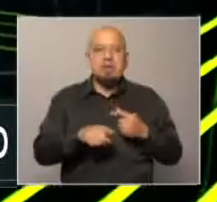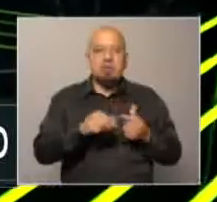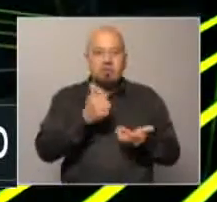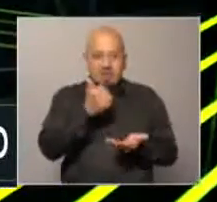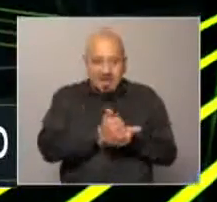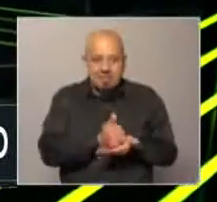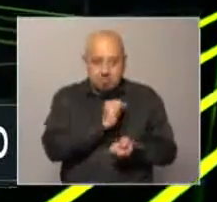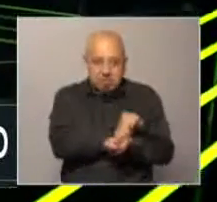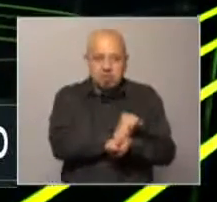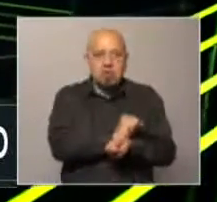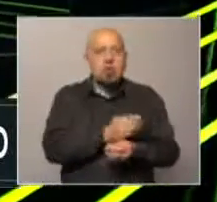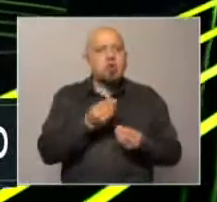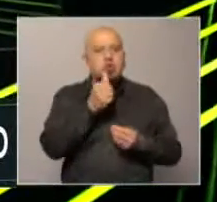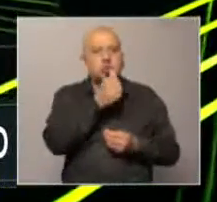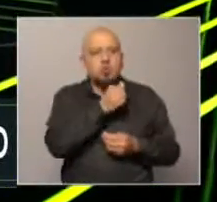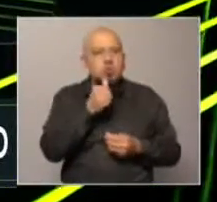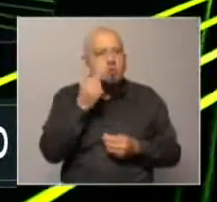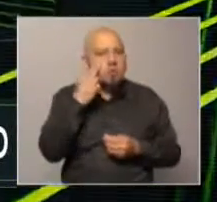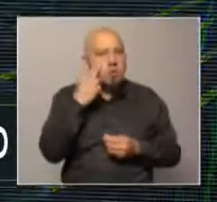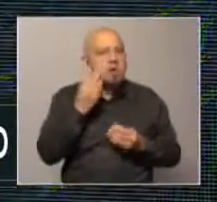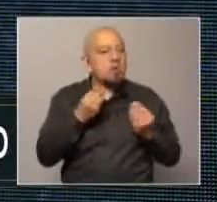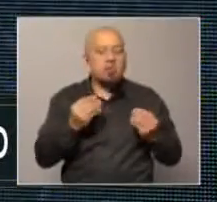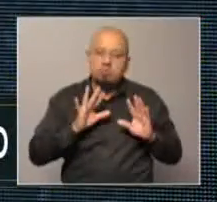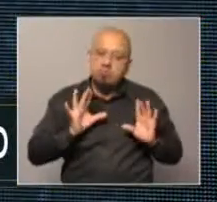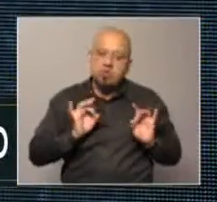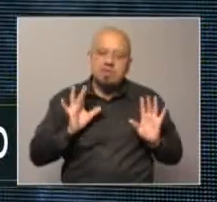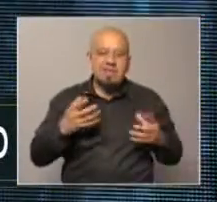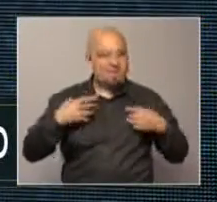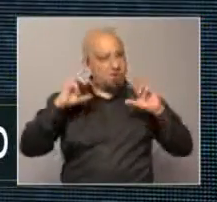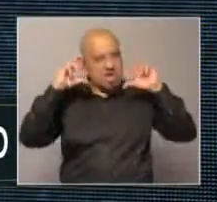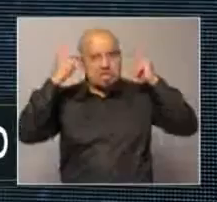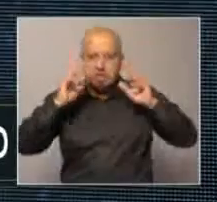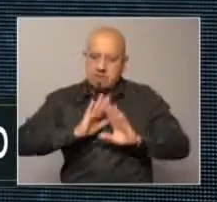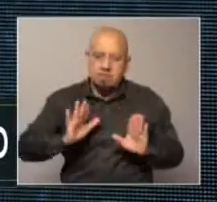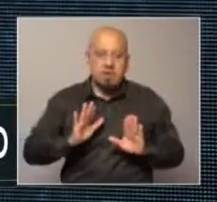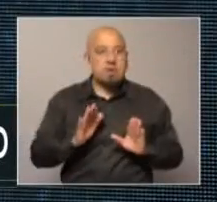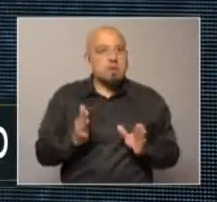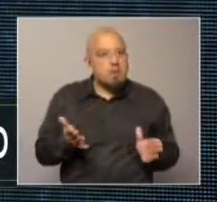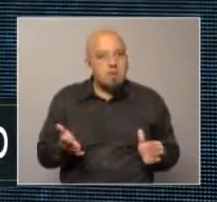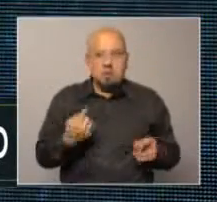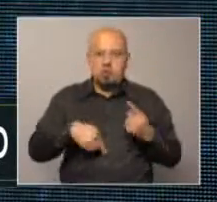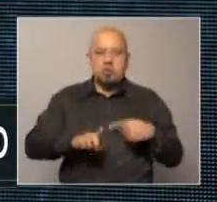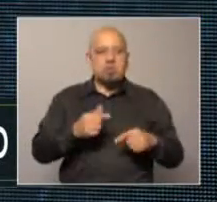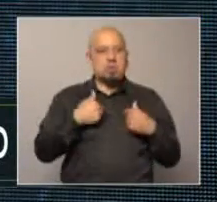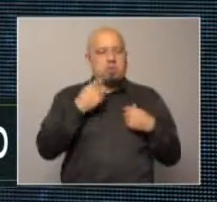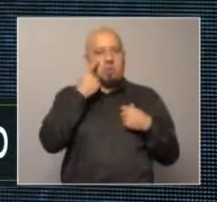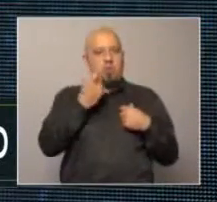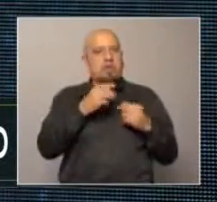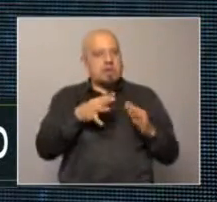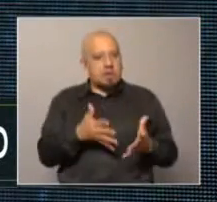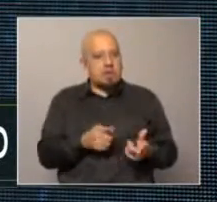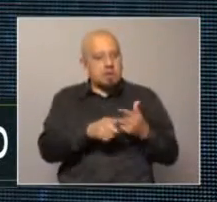distintos problemas se resuelven a través de la violencia. Entonces, ahí encontramos, digamos, un conjunto de privaciones